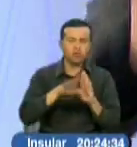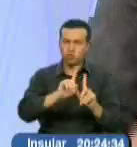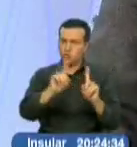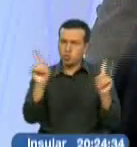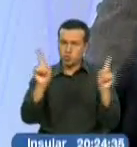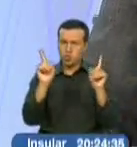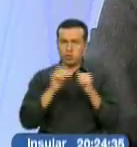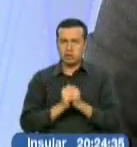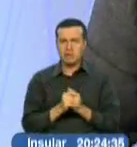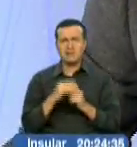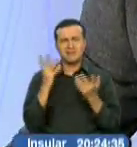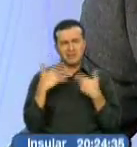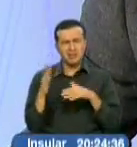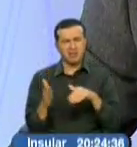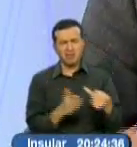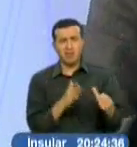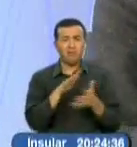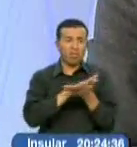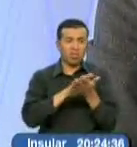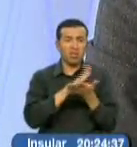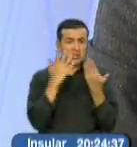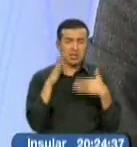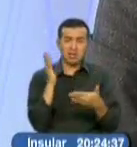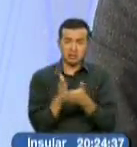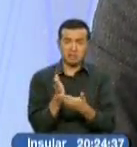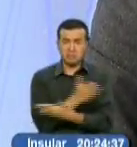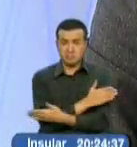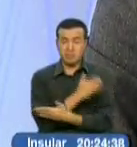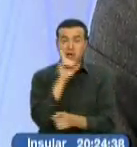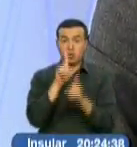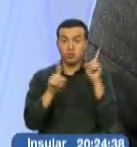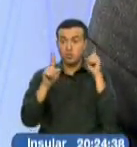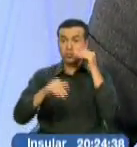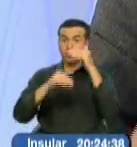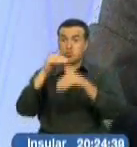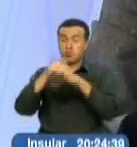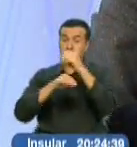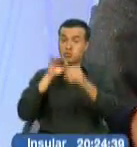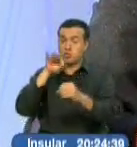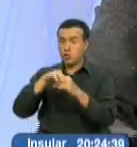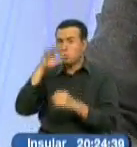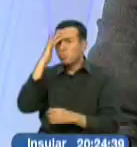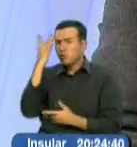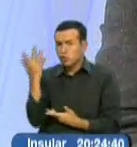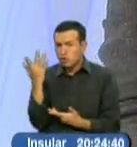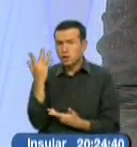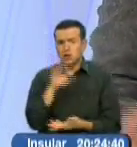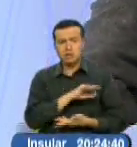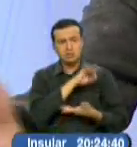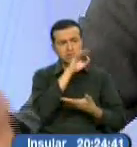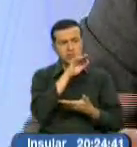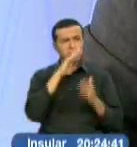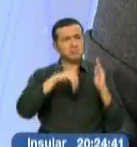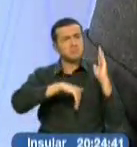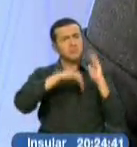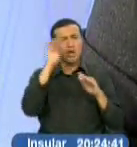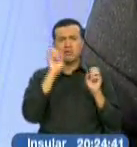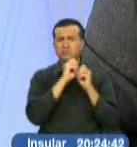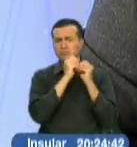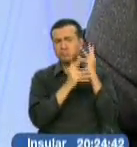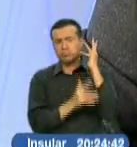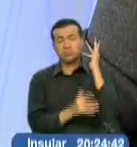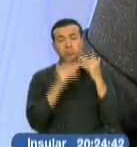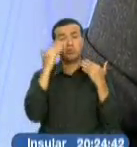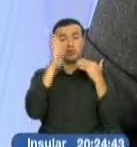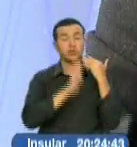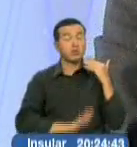se ha quedado enterrado el mito del fraude, como en su momento también los otros procesos electorales, porque está representada la más amplia pluralidad política